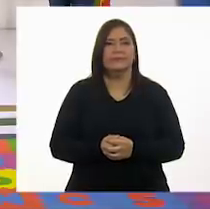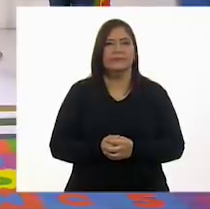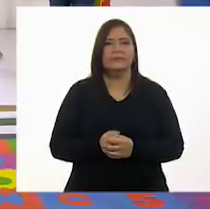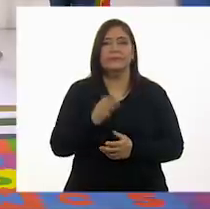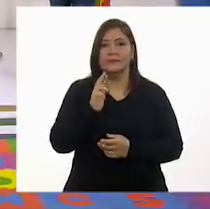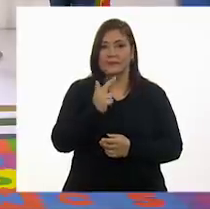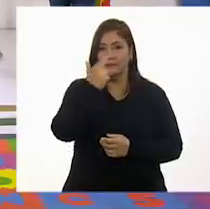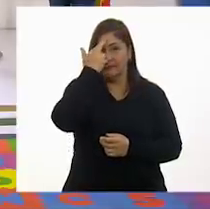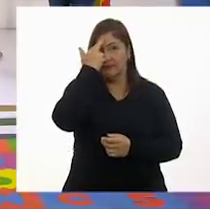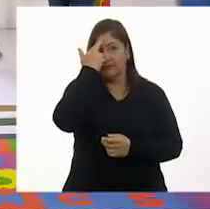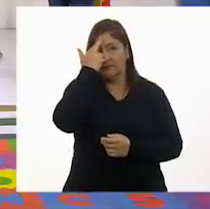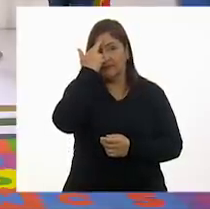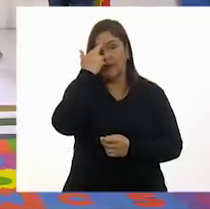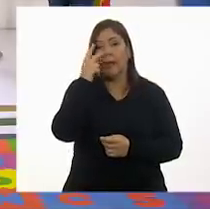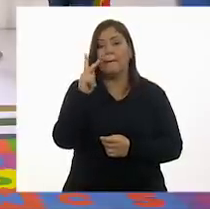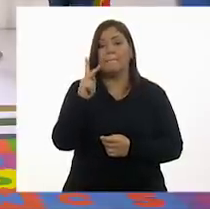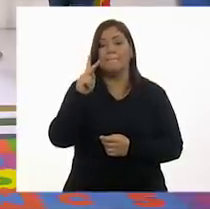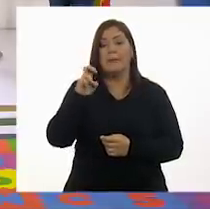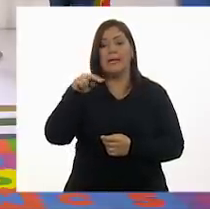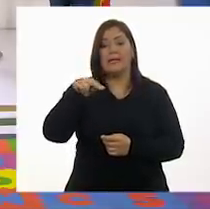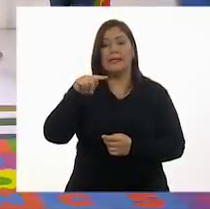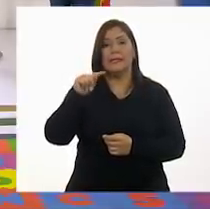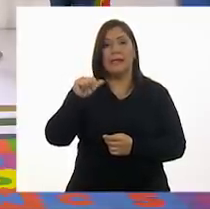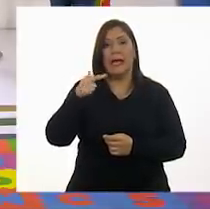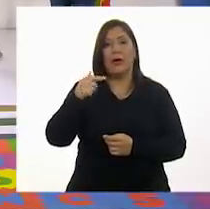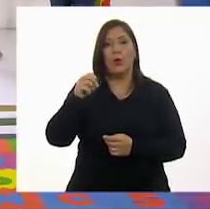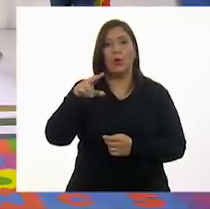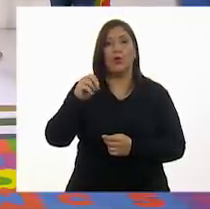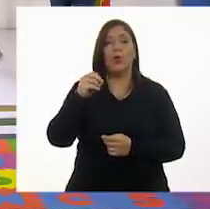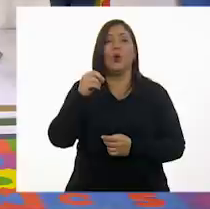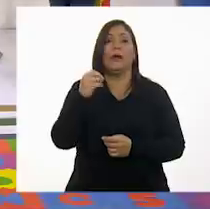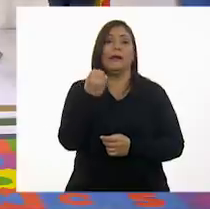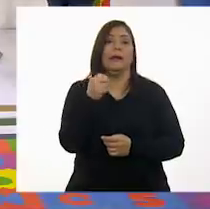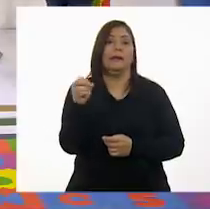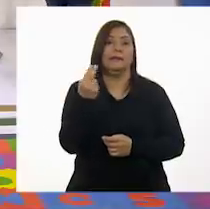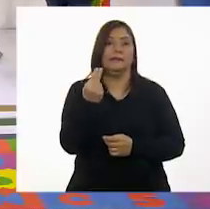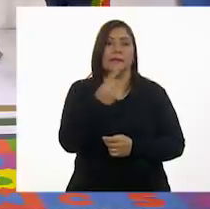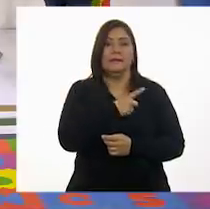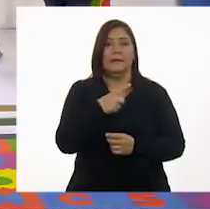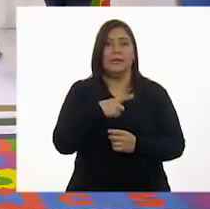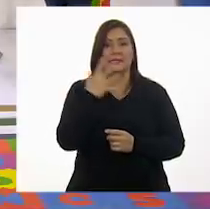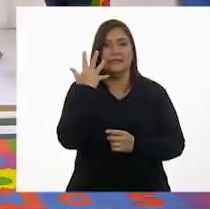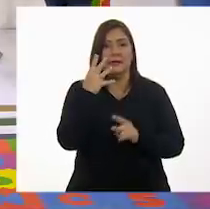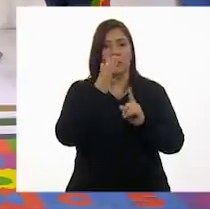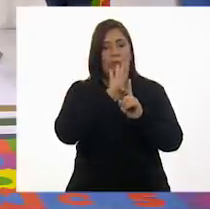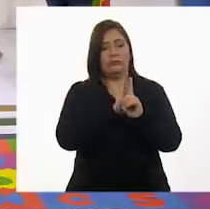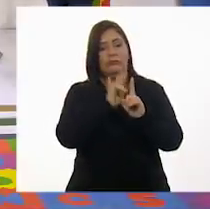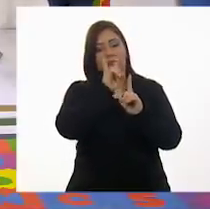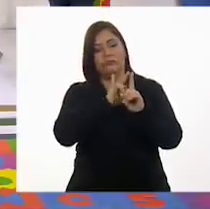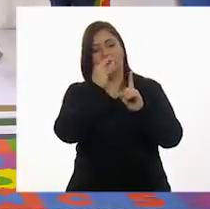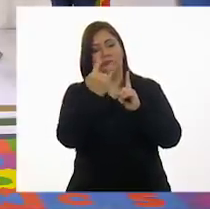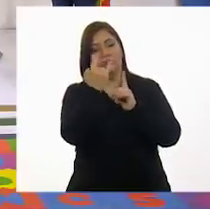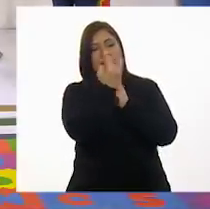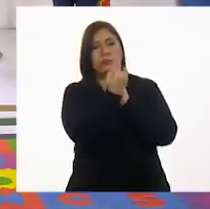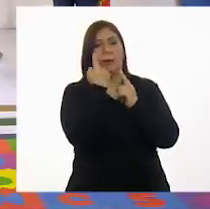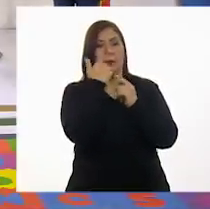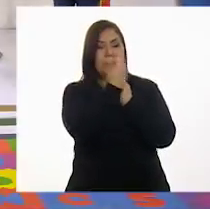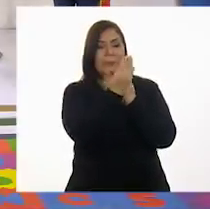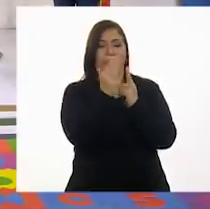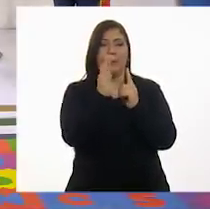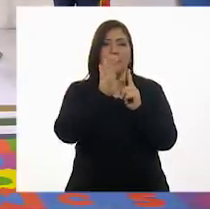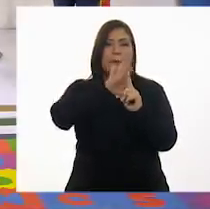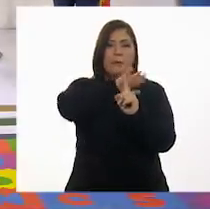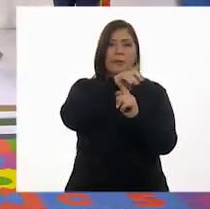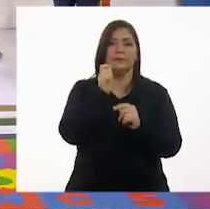porque recuerden que un pentágono tiene cinco caras. Cuatro. Cuatro. Ay, casi no me cabe. Sí, vamos a poner aquí abajo. Cinco,